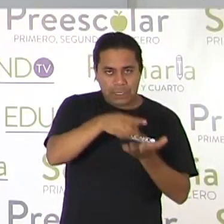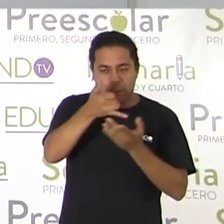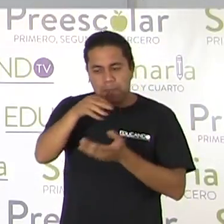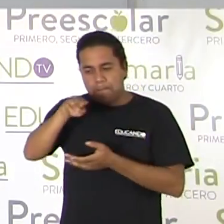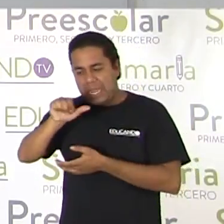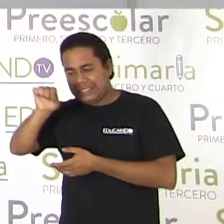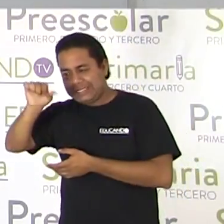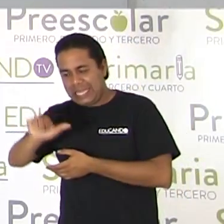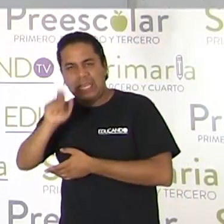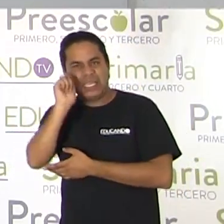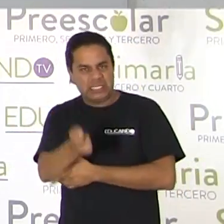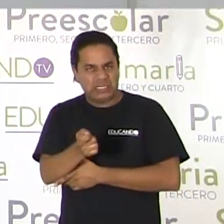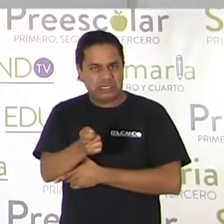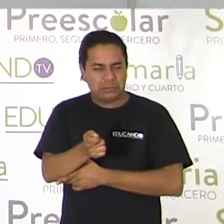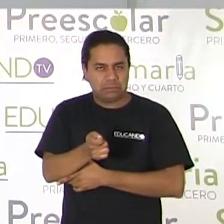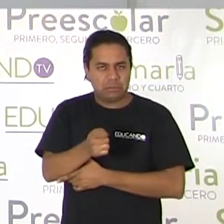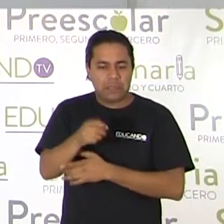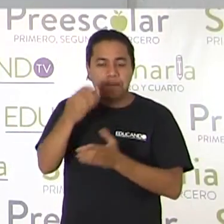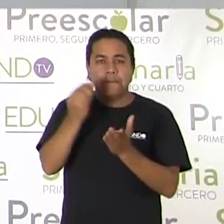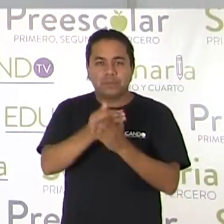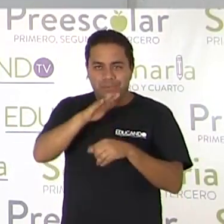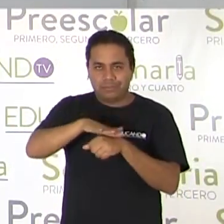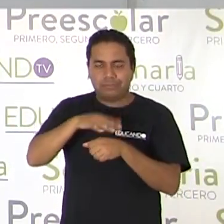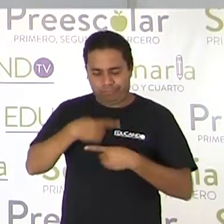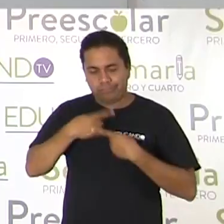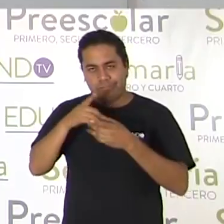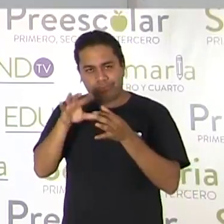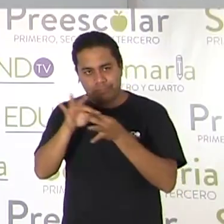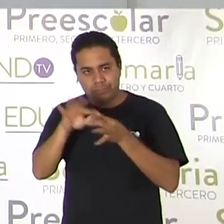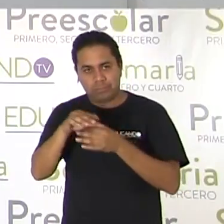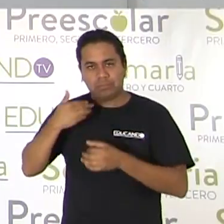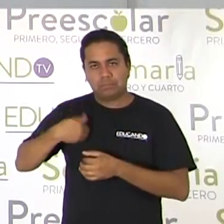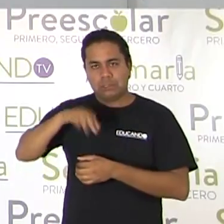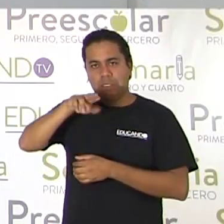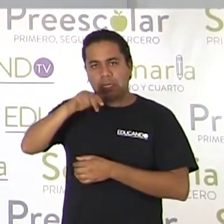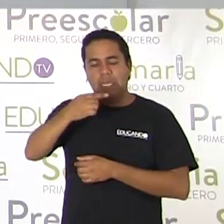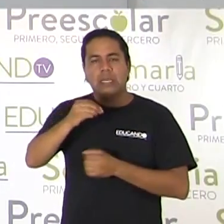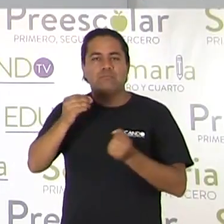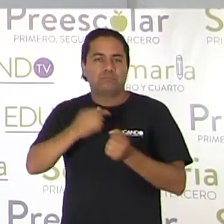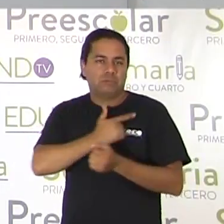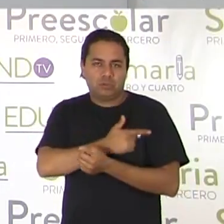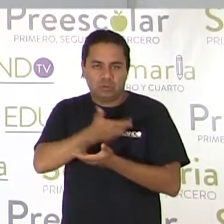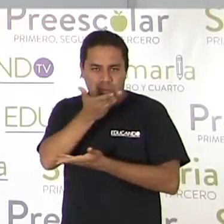masa? Lo veremos en la próxima sesión. Me llamo Ángel Fernando y me dio mucho gusto compartir